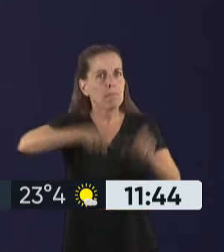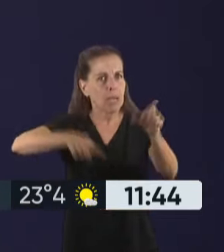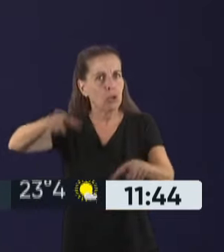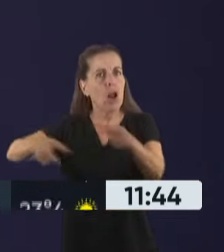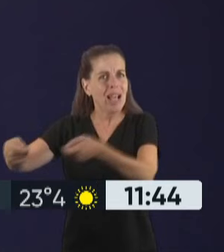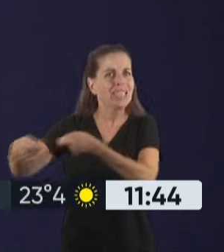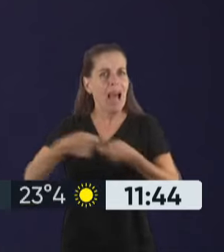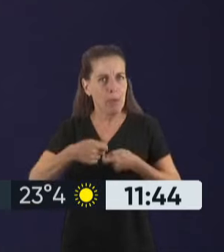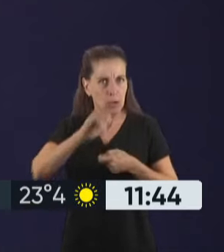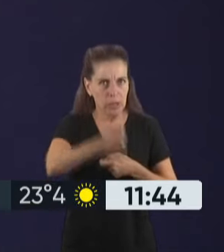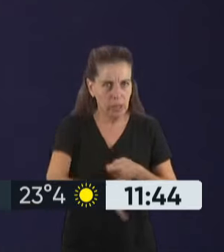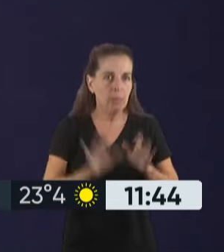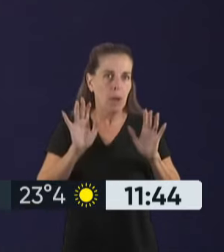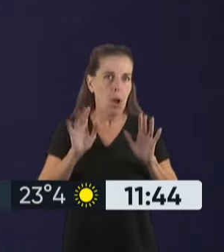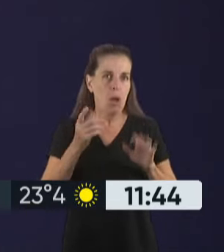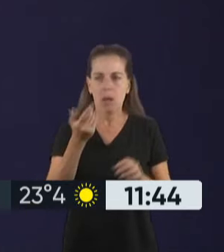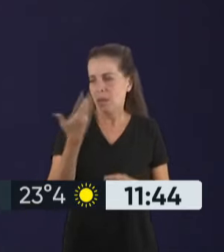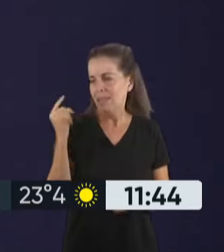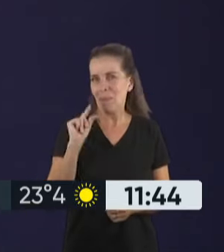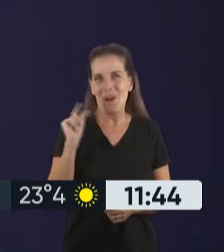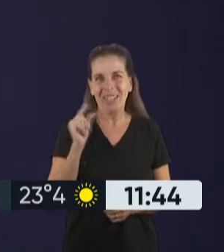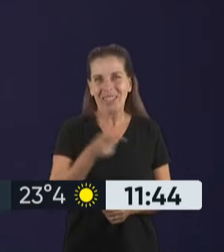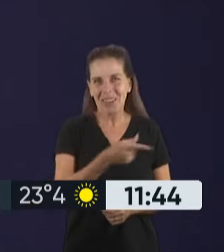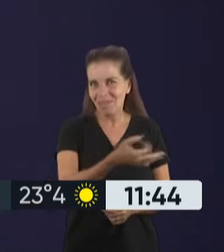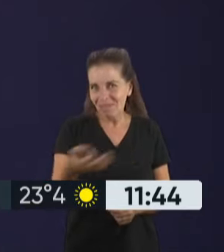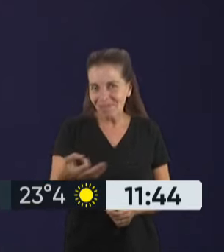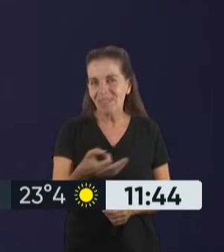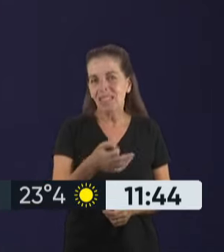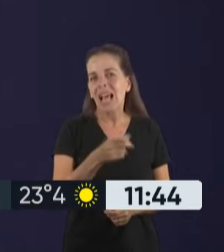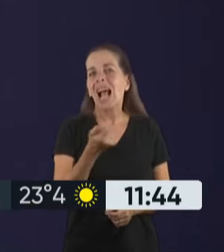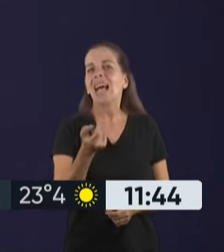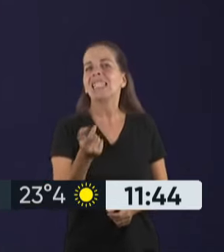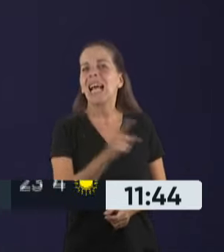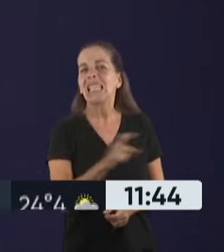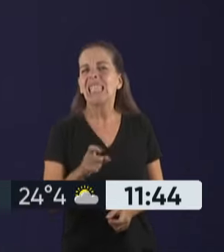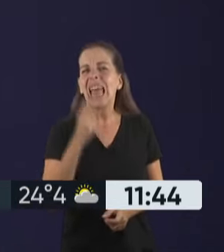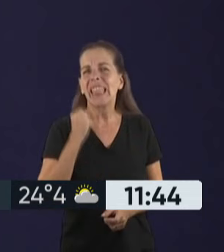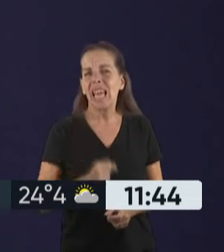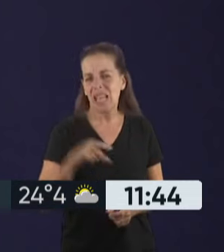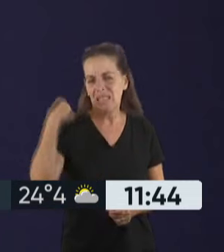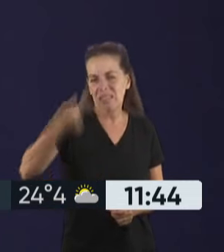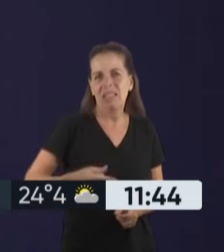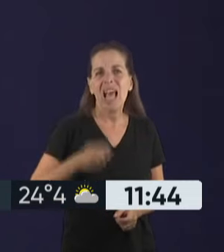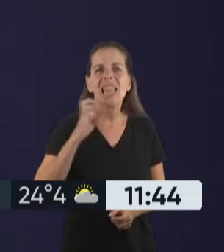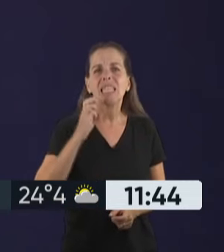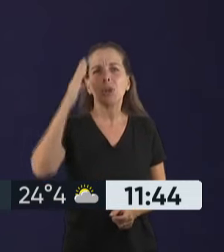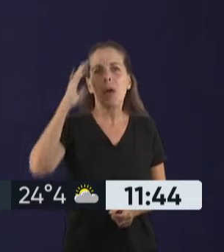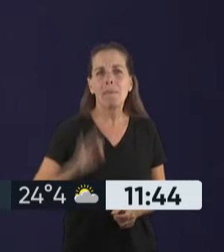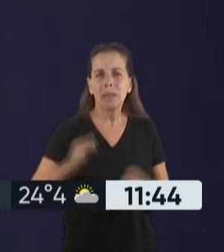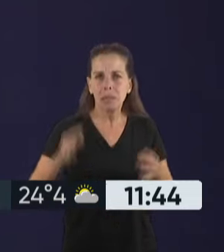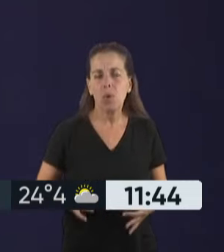es asumimos hace muy poquito vos lo decías 100 días que todavía no se cumplieron se cumplen el creo que el 19 de marzo